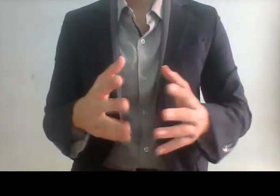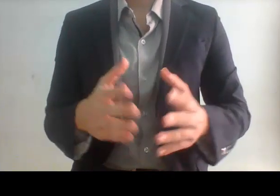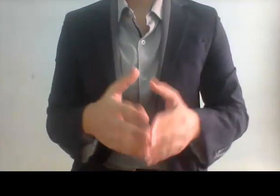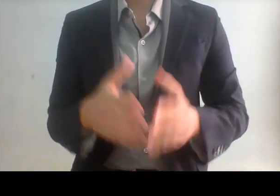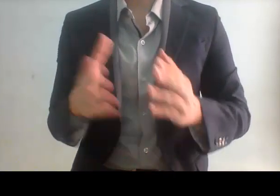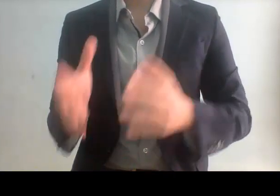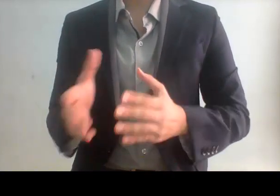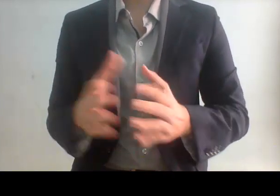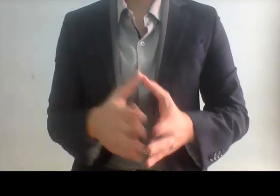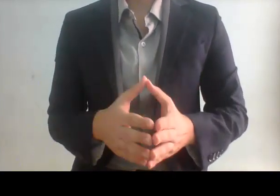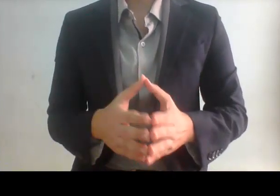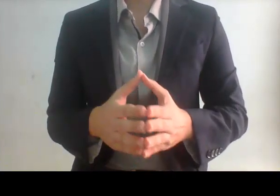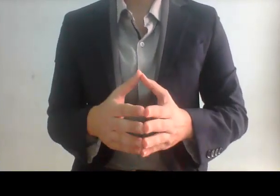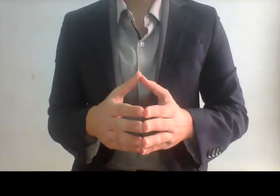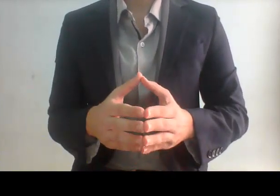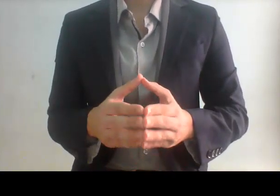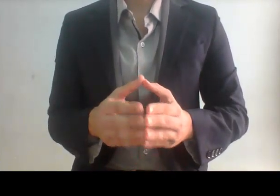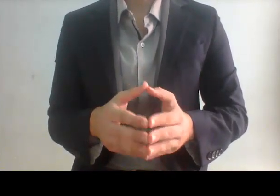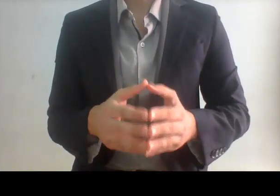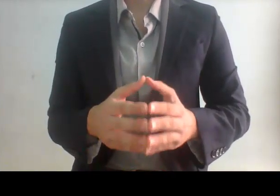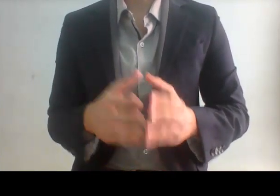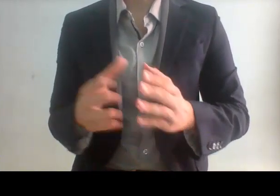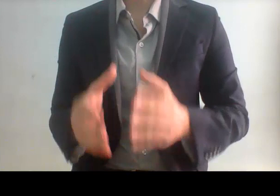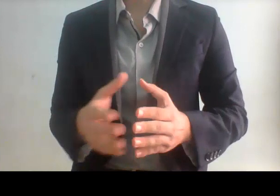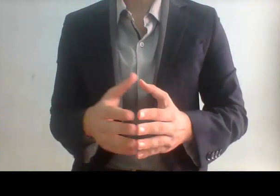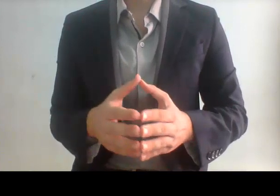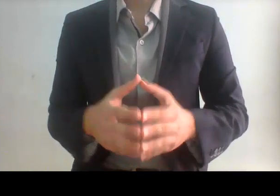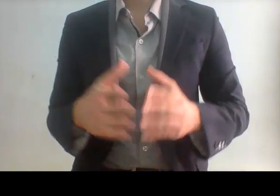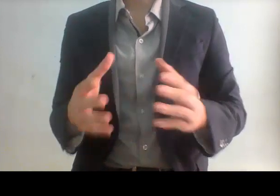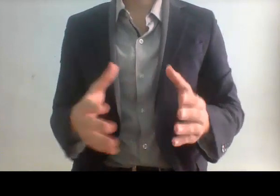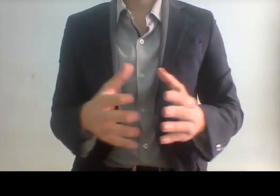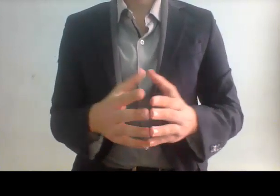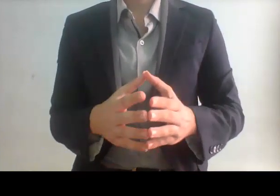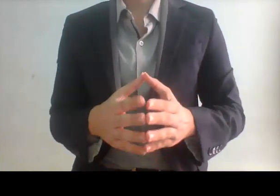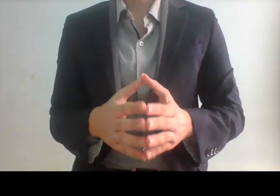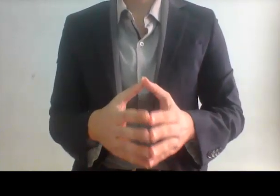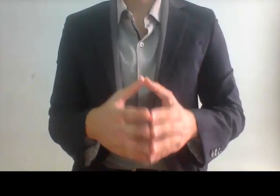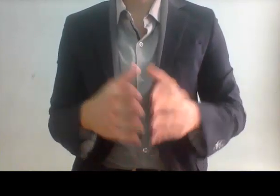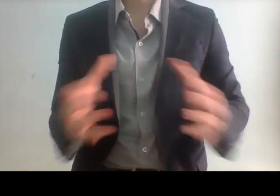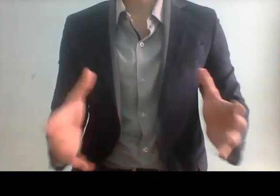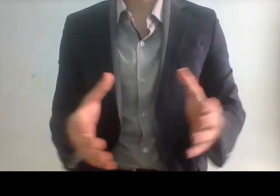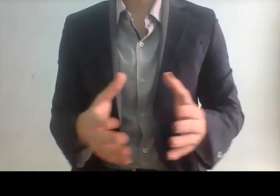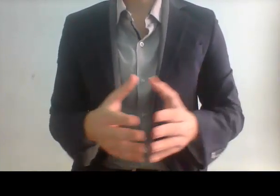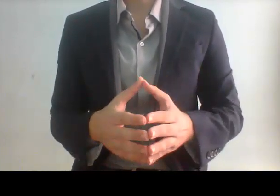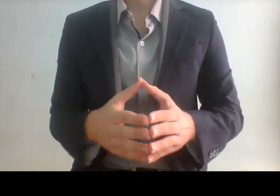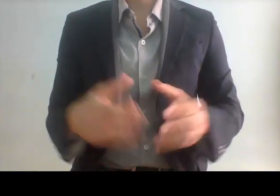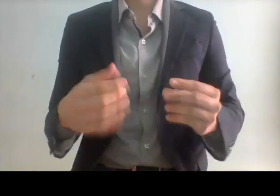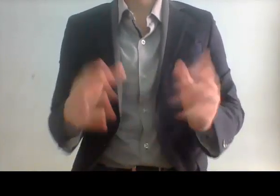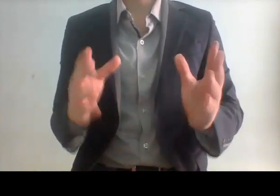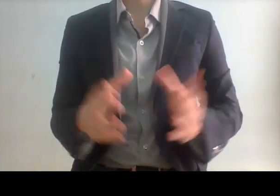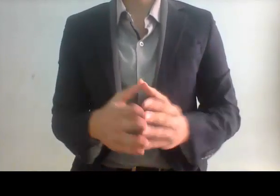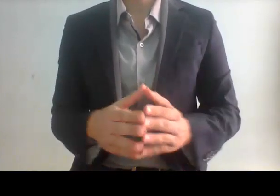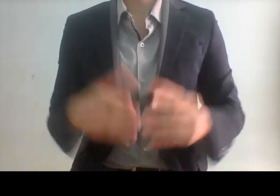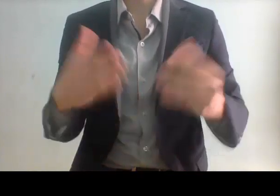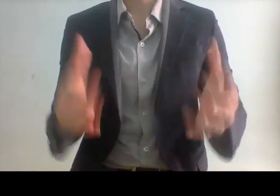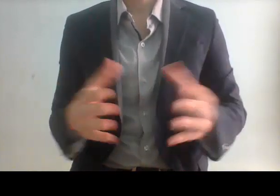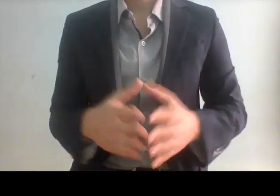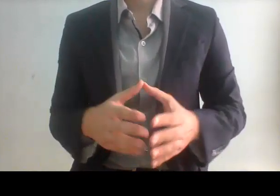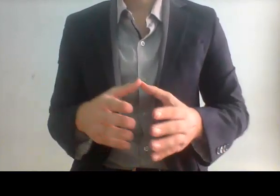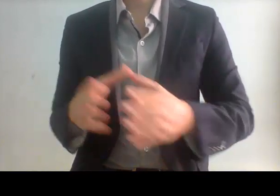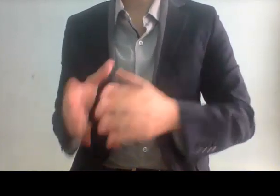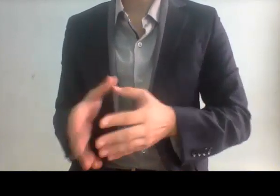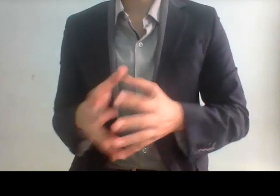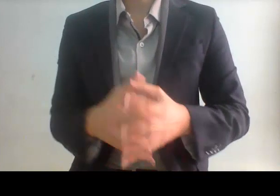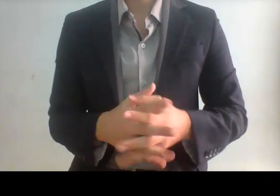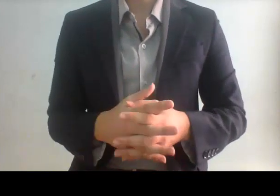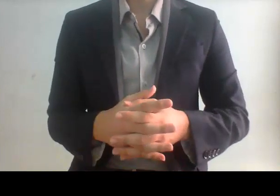importante. Cuando el mismo SAT entregó la lista de estas empresas, la unidad de inteligencia financiera no fue directamente a decir, ah, sí, esto ya es verdad, no,